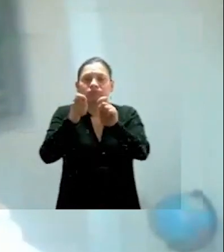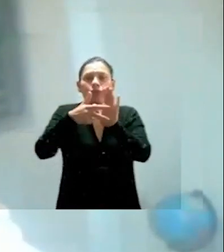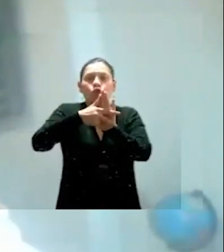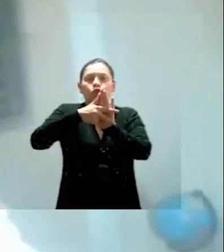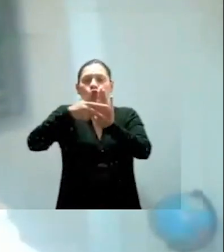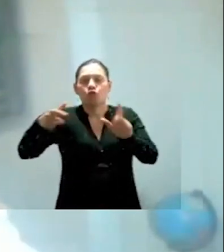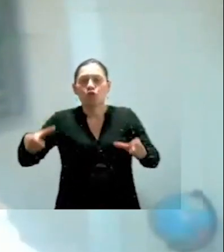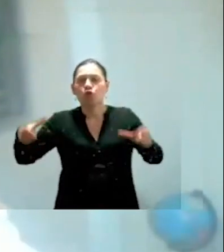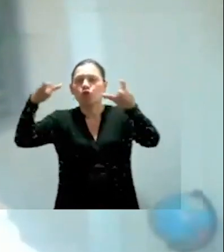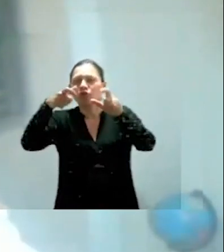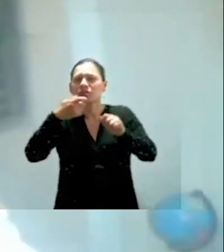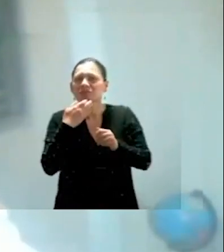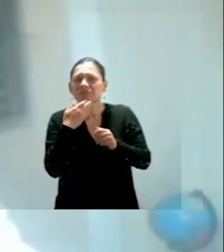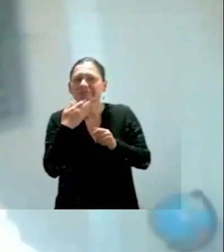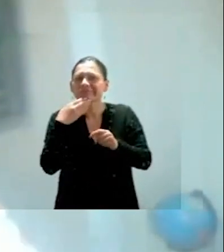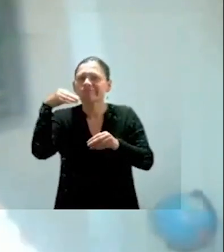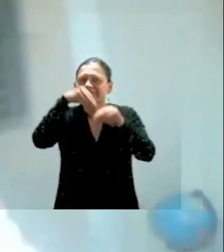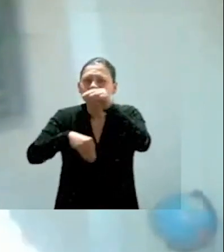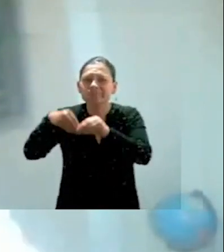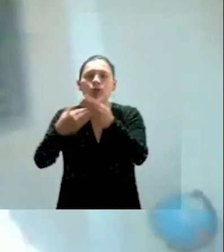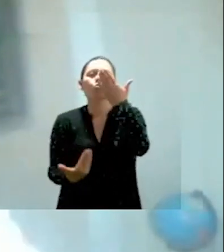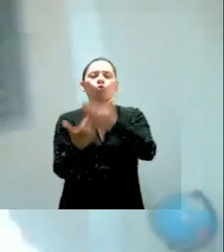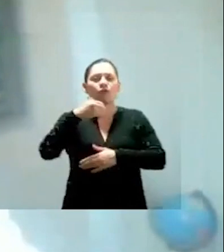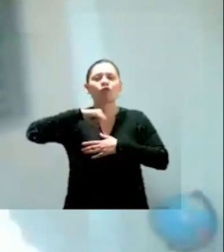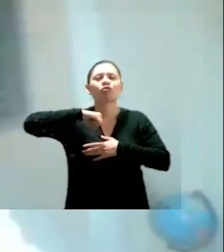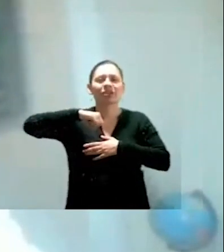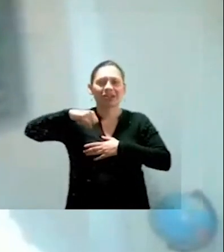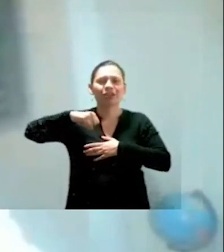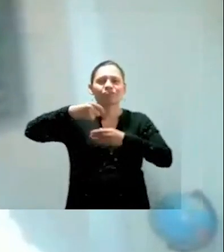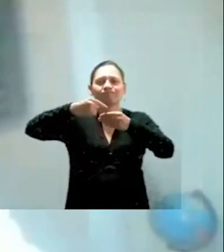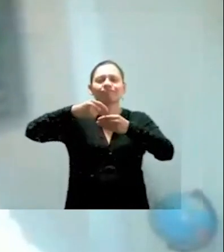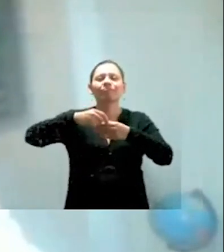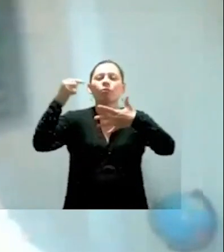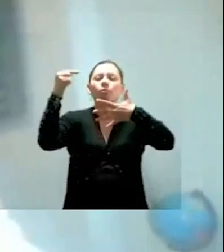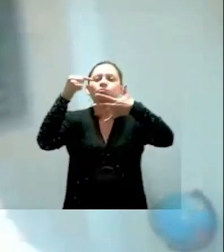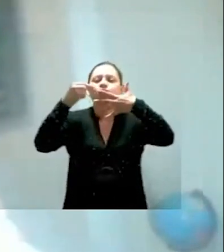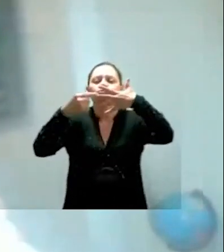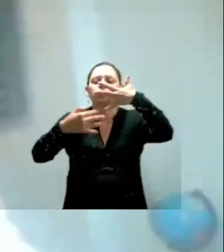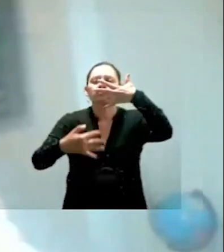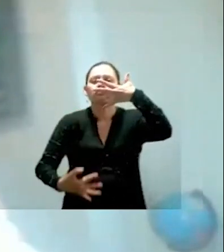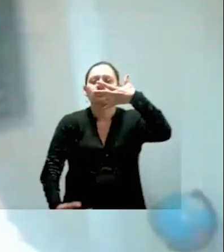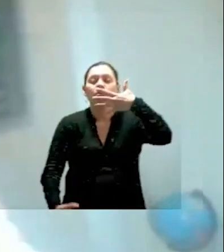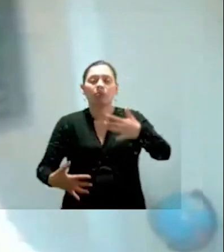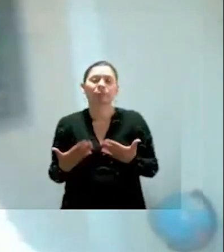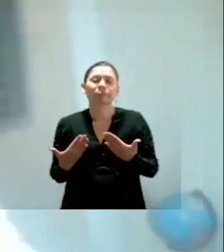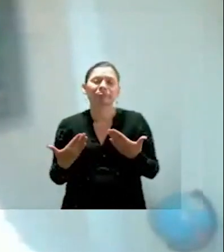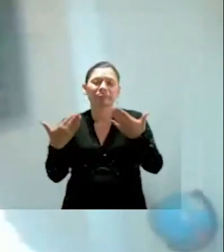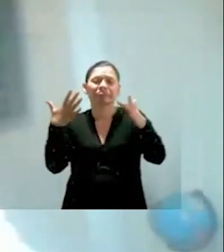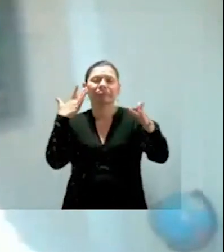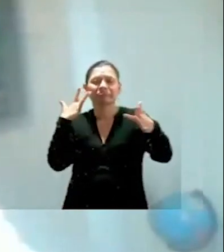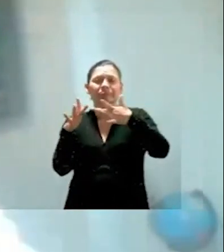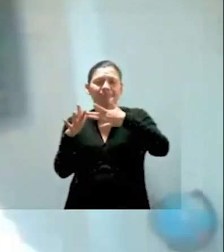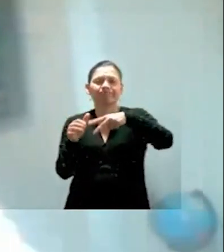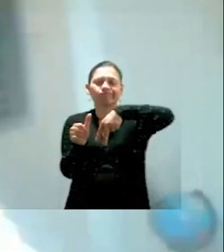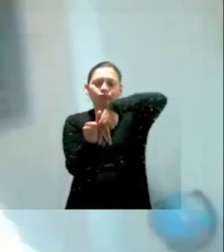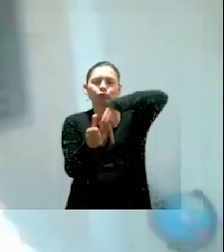La permisión de la creación de nuevos derechos está amparada claramente en el artículo